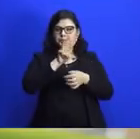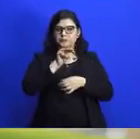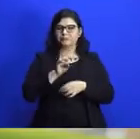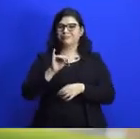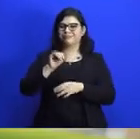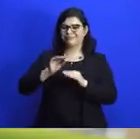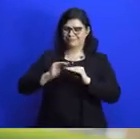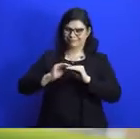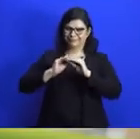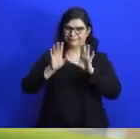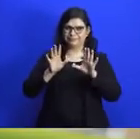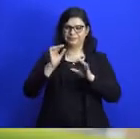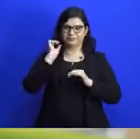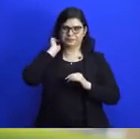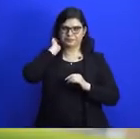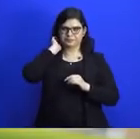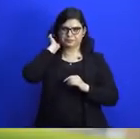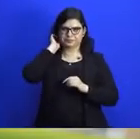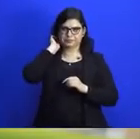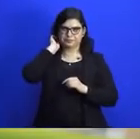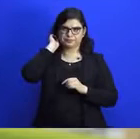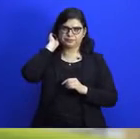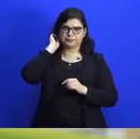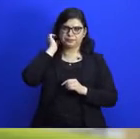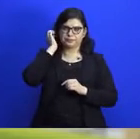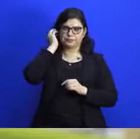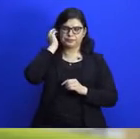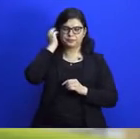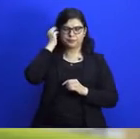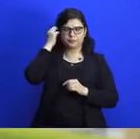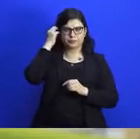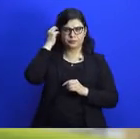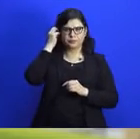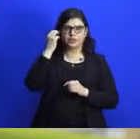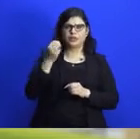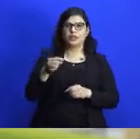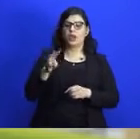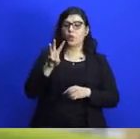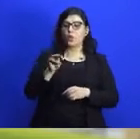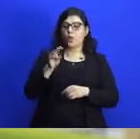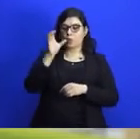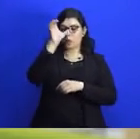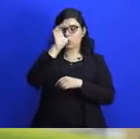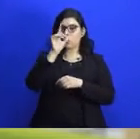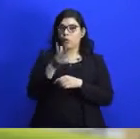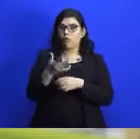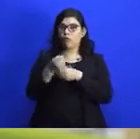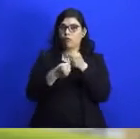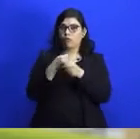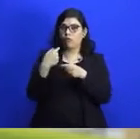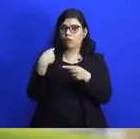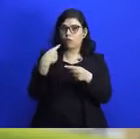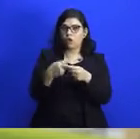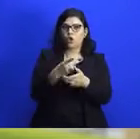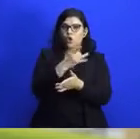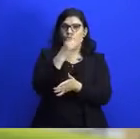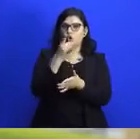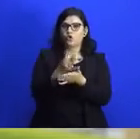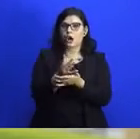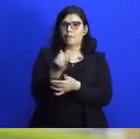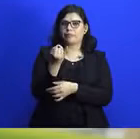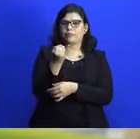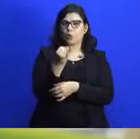Claro, con mucho gusto les comparto. Para empezar, es permanente. La cultura de inclusión de Walmart está presente durante todo el año. No se encuentra limitada únicamente al mes oficial de